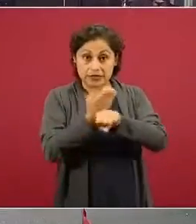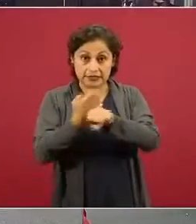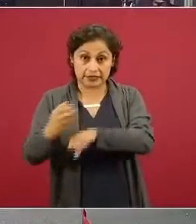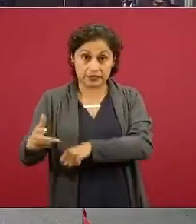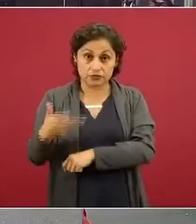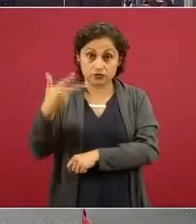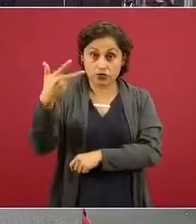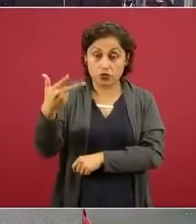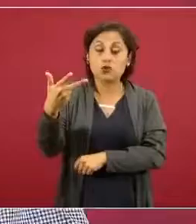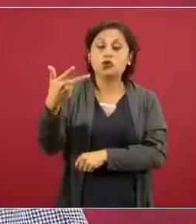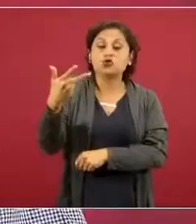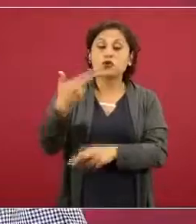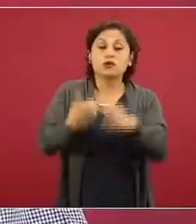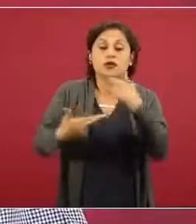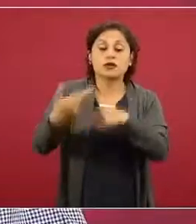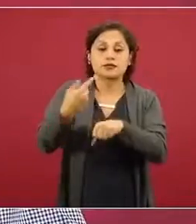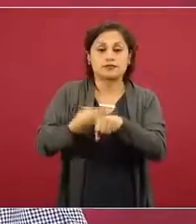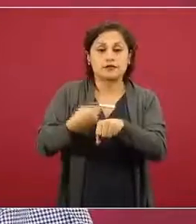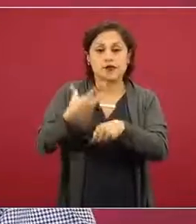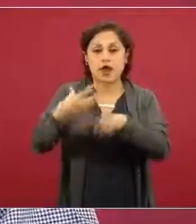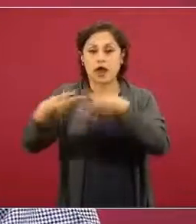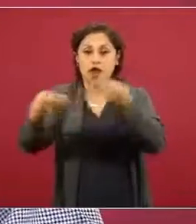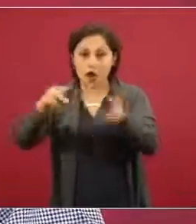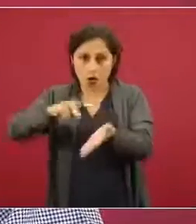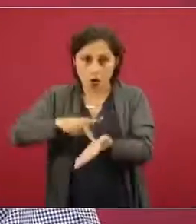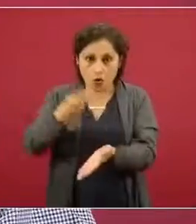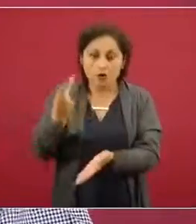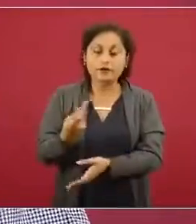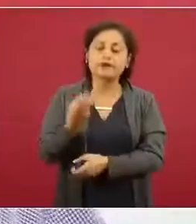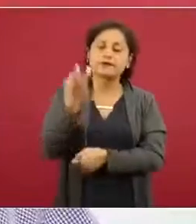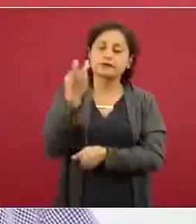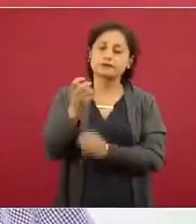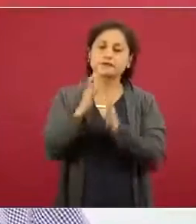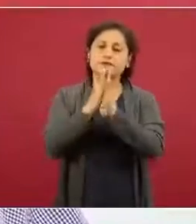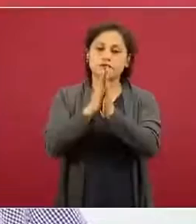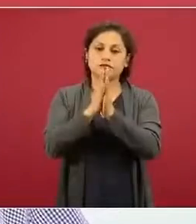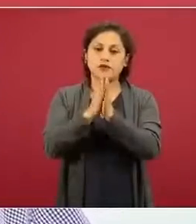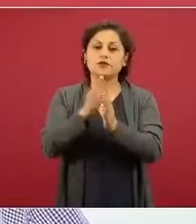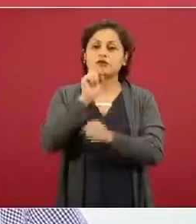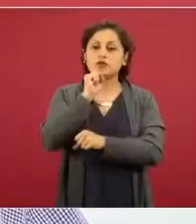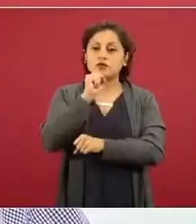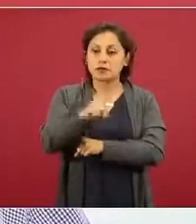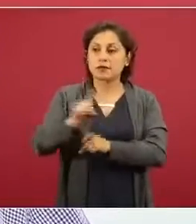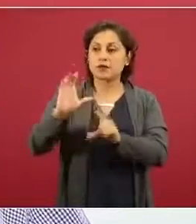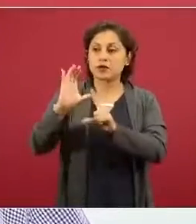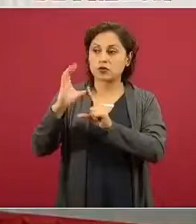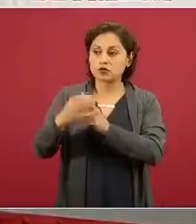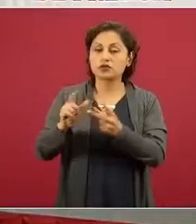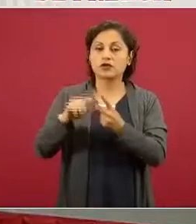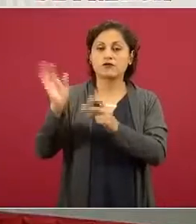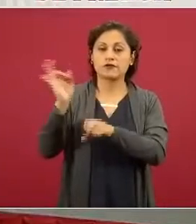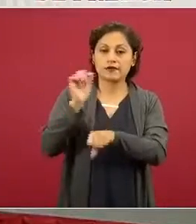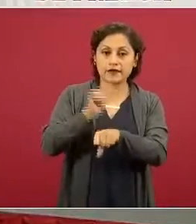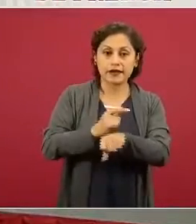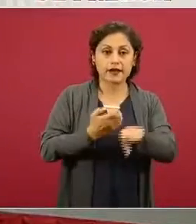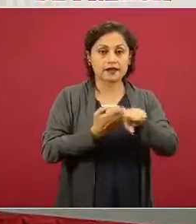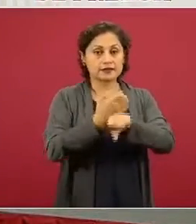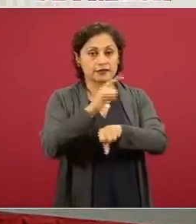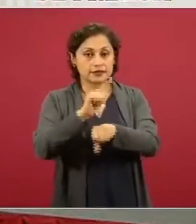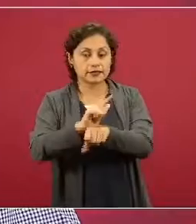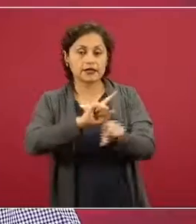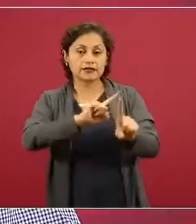datos francos de rebrote, y por lo tanto, tanto en la cooperación, federación, coordinación con las autoridades y entidades federativas, pero